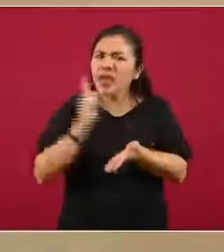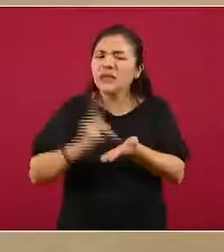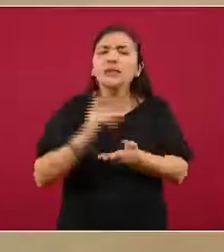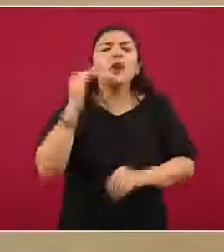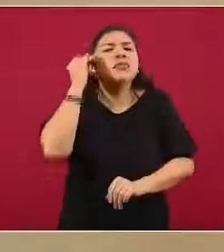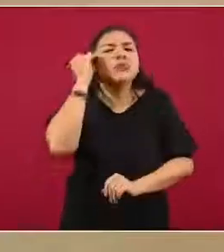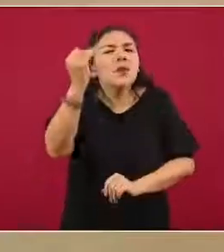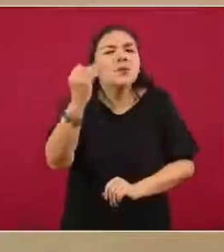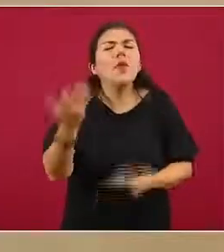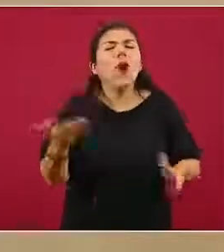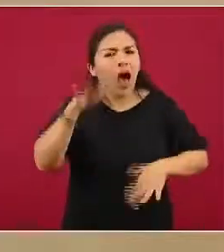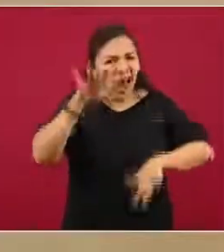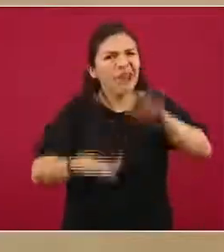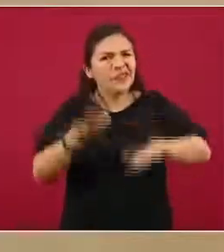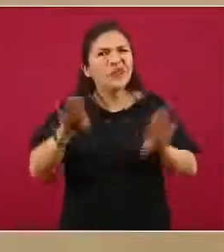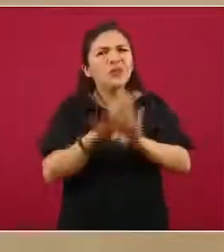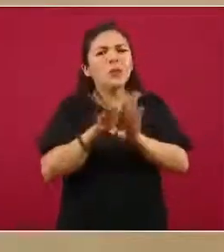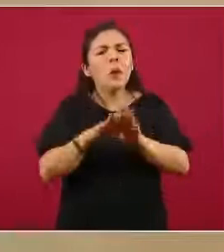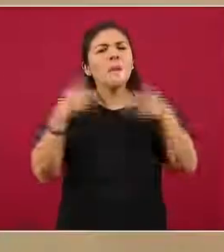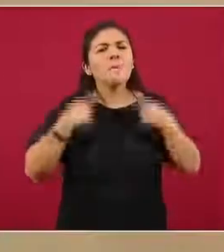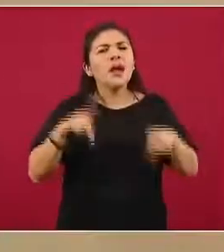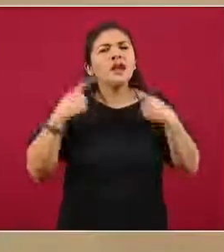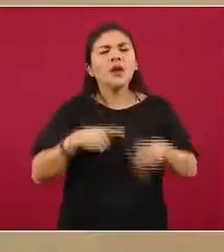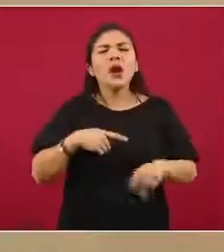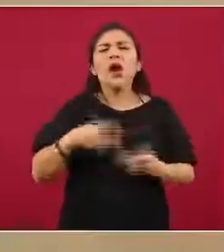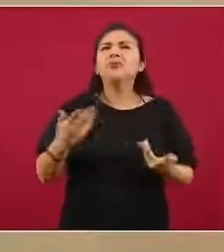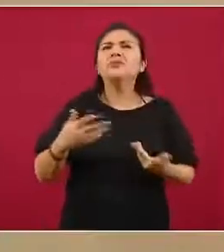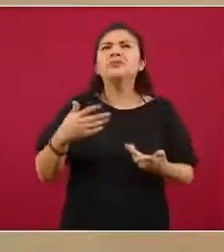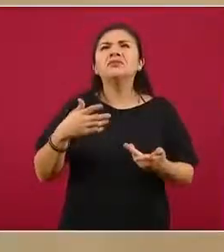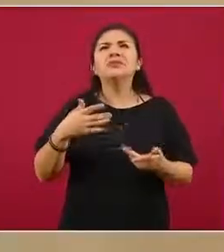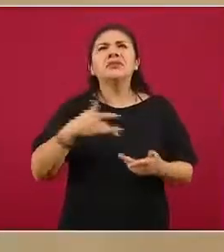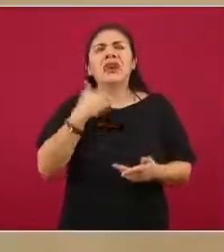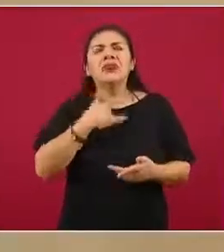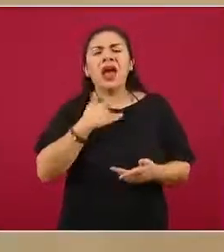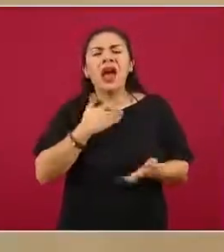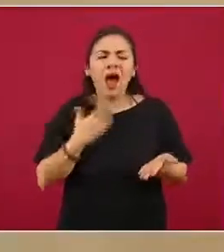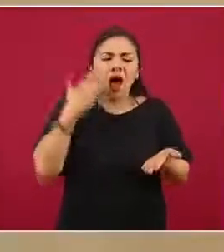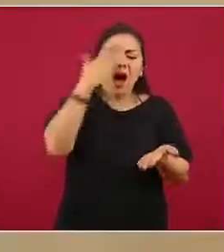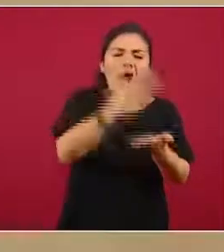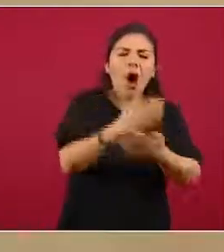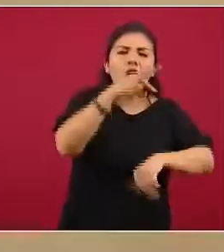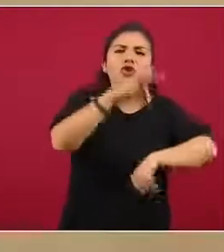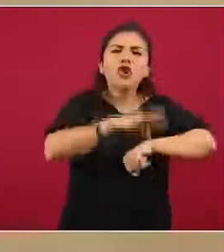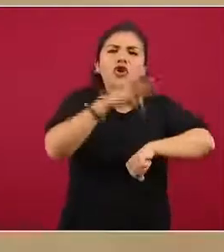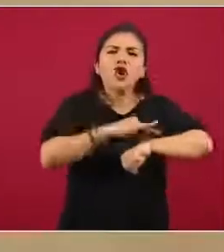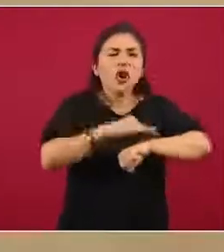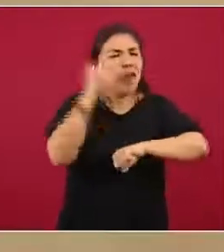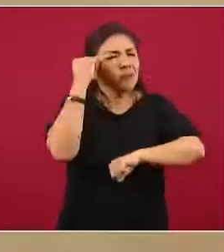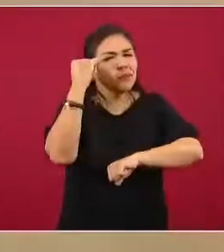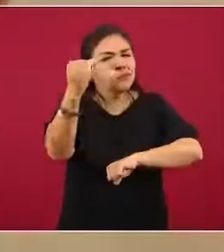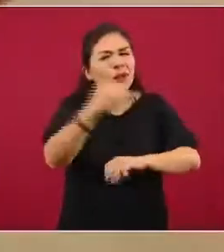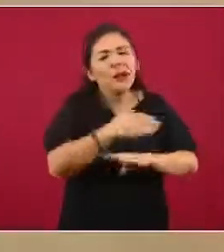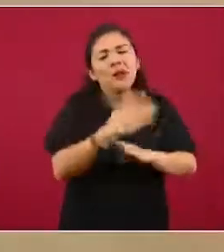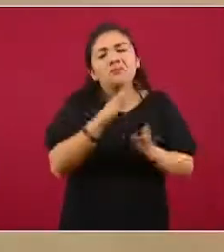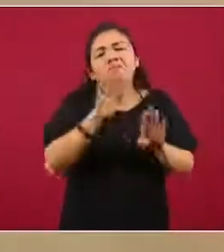tiempos que muchas veces pues se tardan también las personas en acudir a la atención médica, y en este